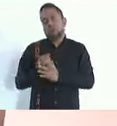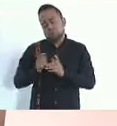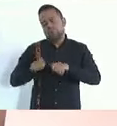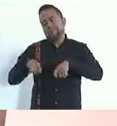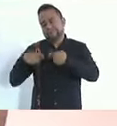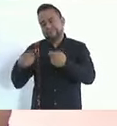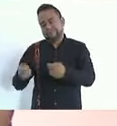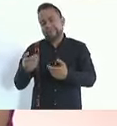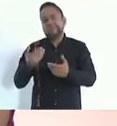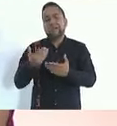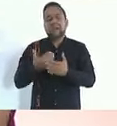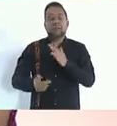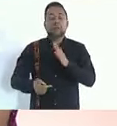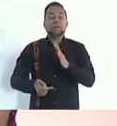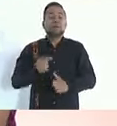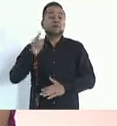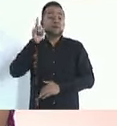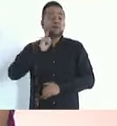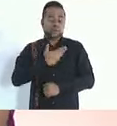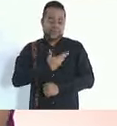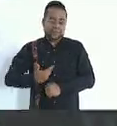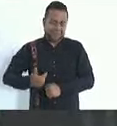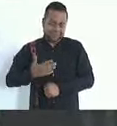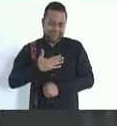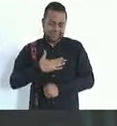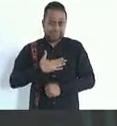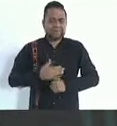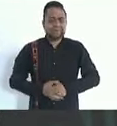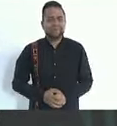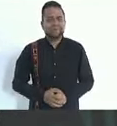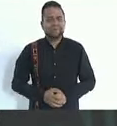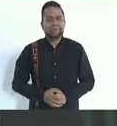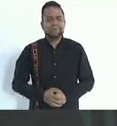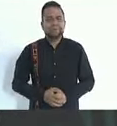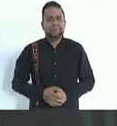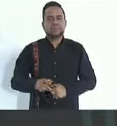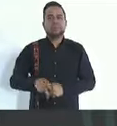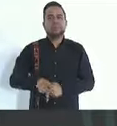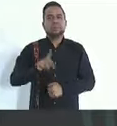es de la primera mujer presidenta. Pero digo que es